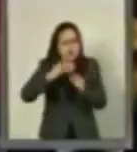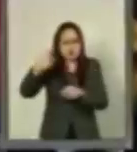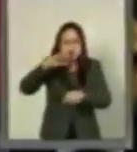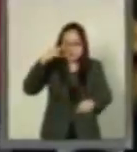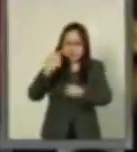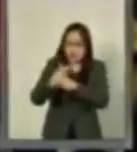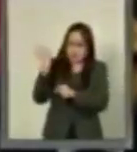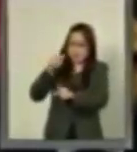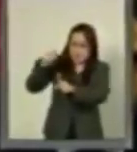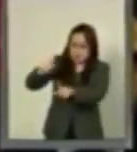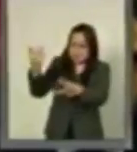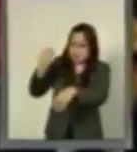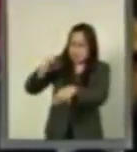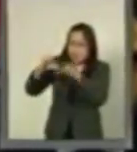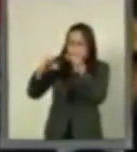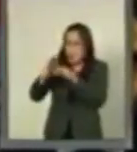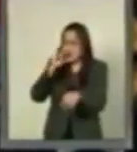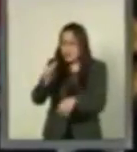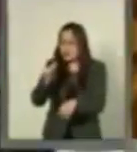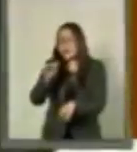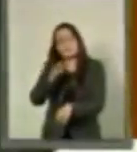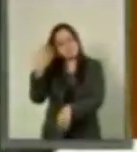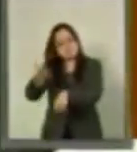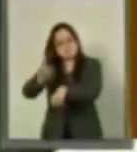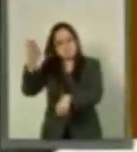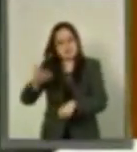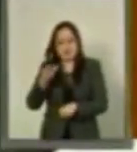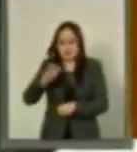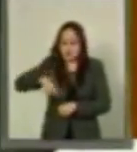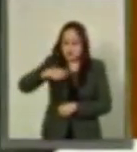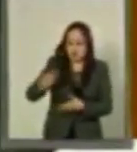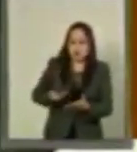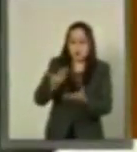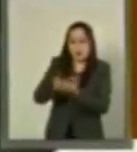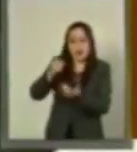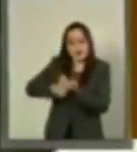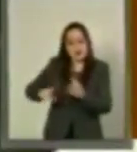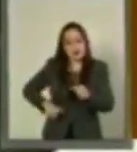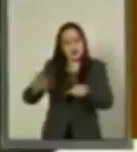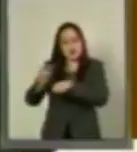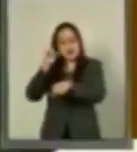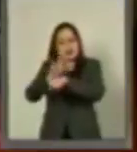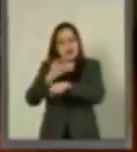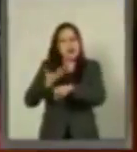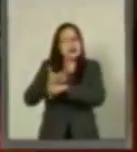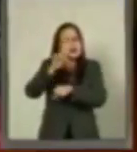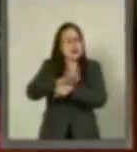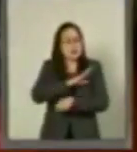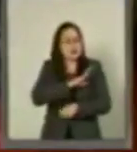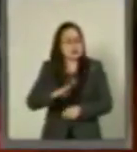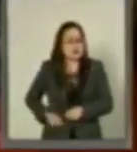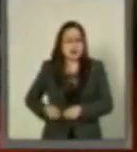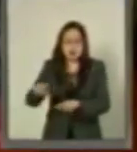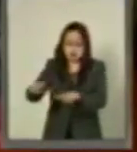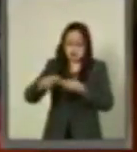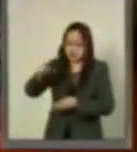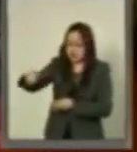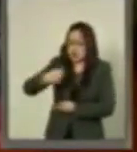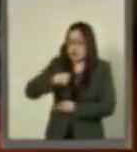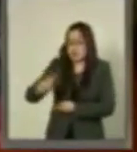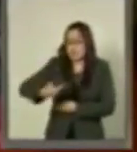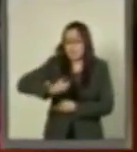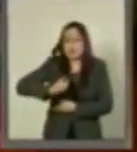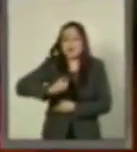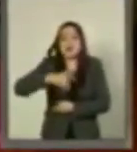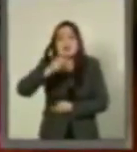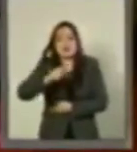y si no, que se le sancione. Eso es lo que estamos proponiendo. Y en todos los órdenes de gobierno. Usted refirió a un estado en el